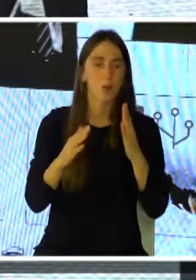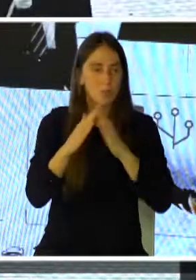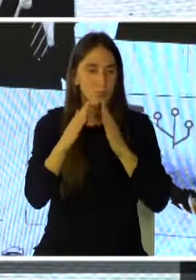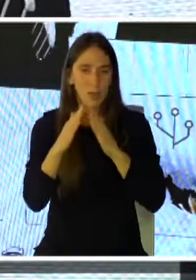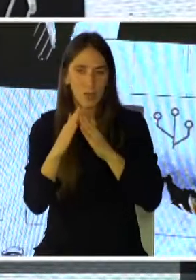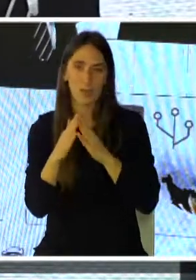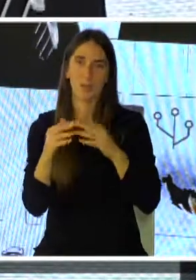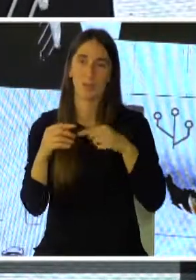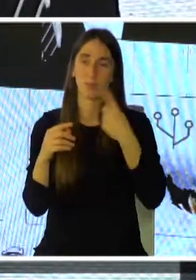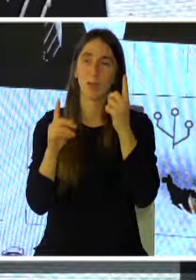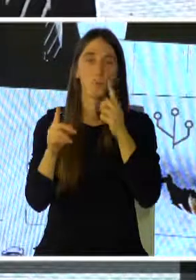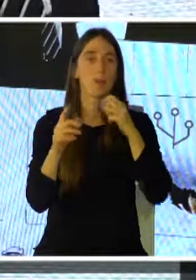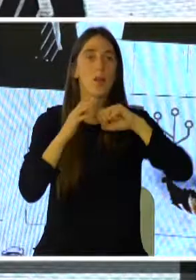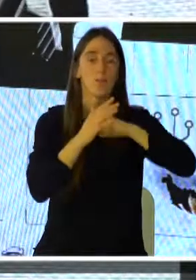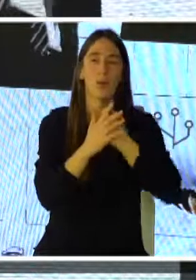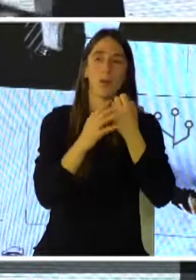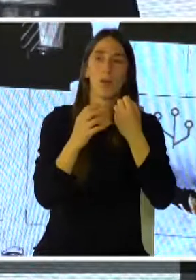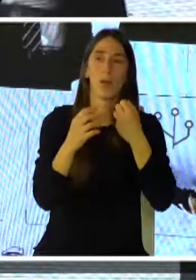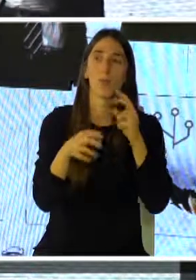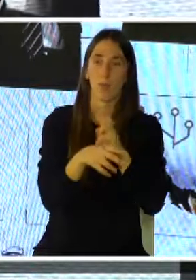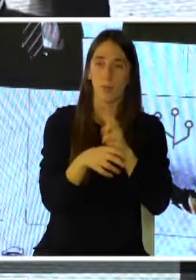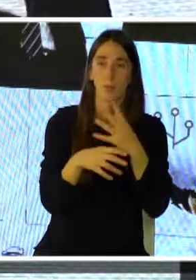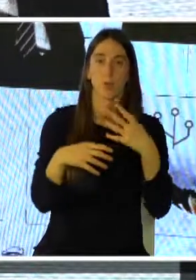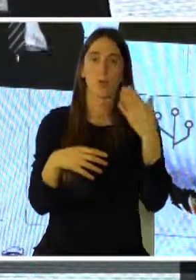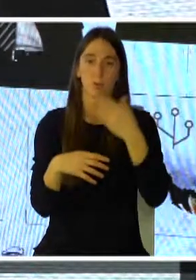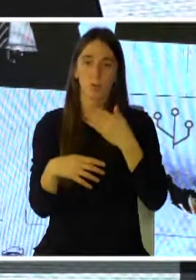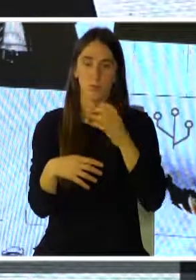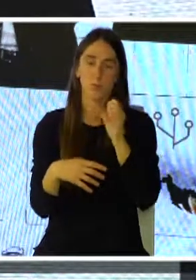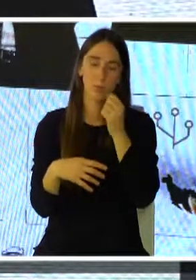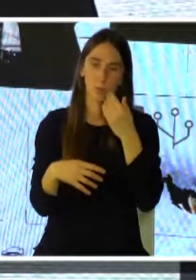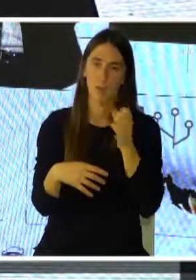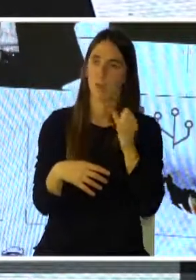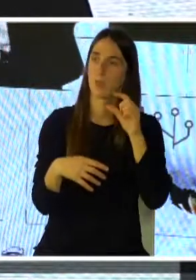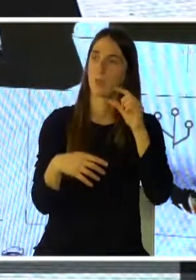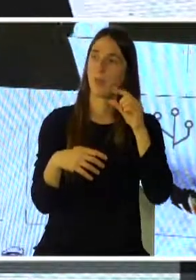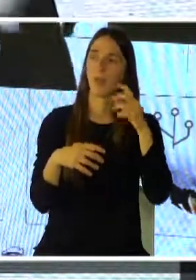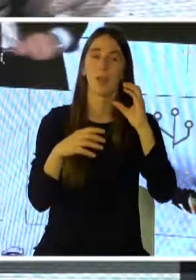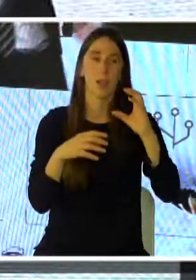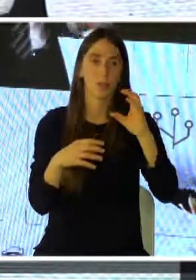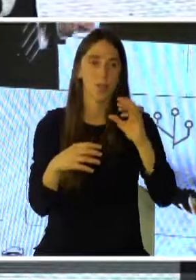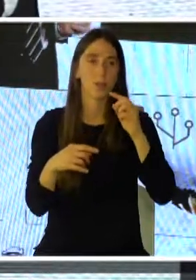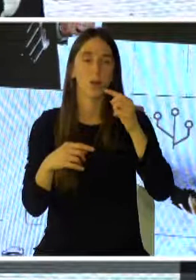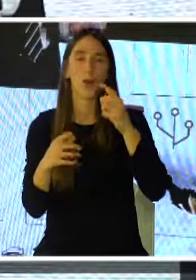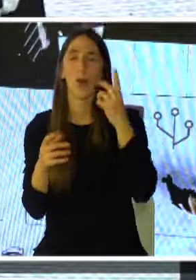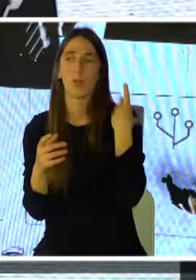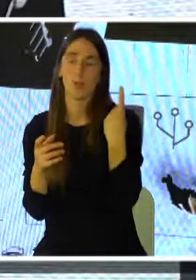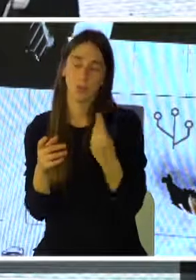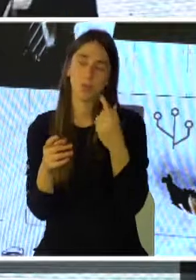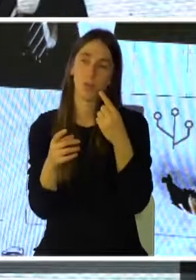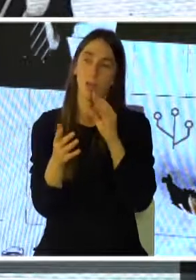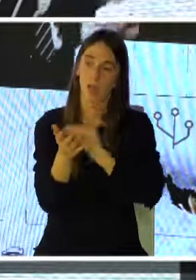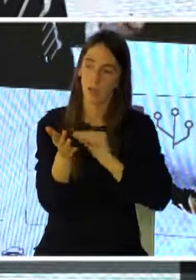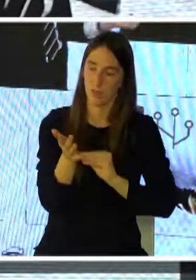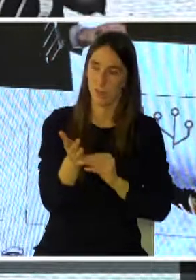el exterior, Banco de Previsión Social, Dirección General Impositiva, Catastro, Dirección de Registros. Juntamos toda